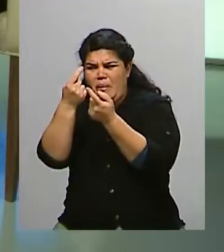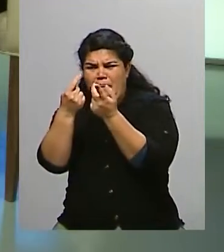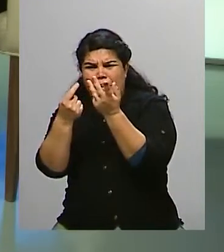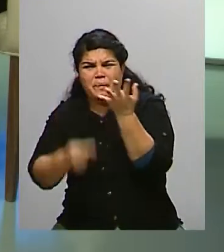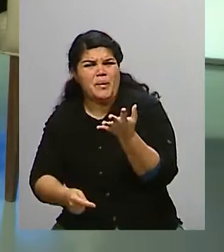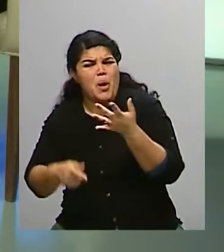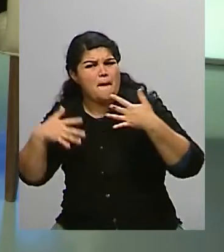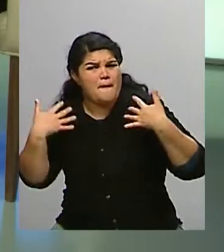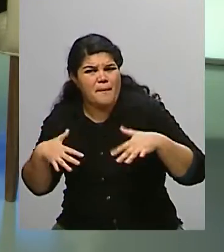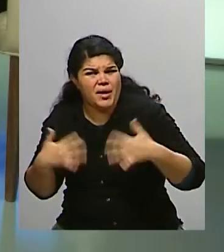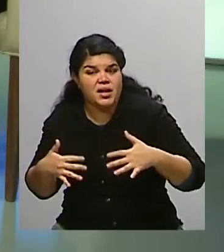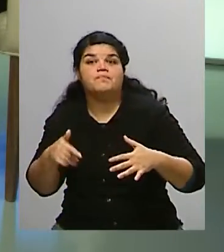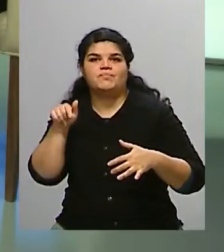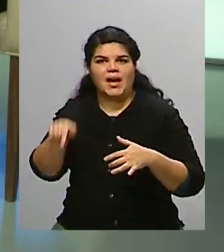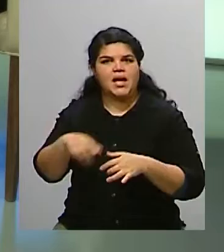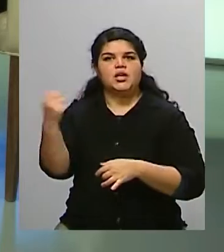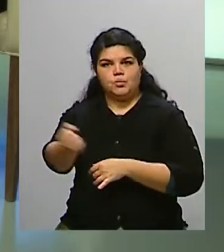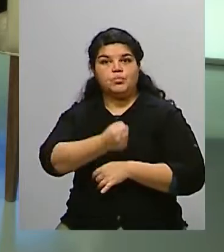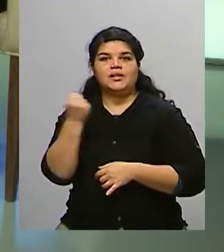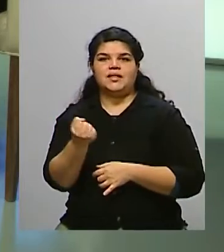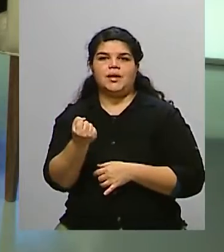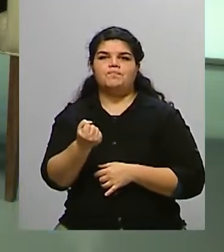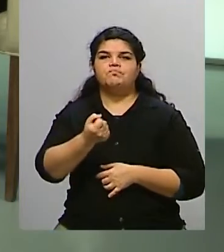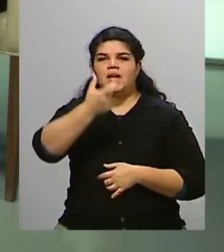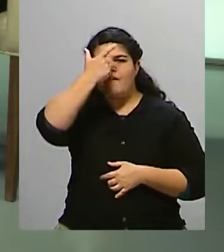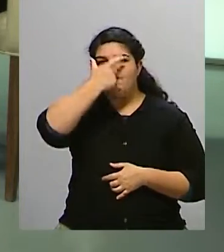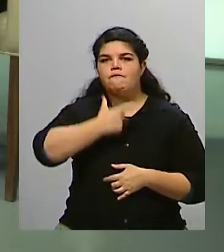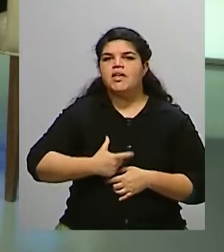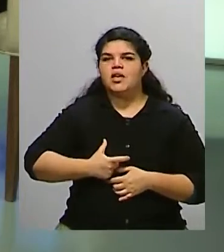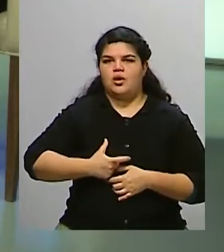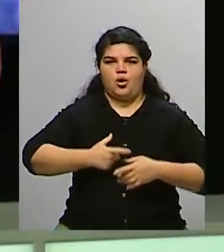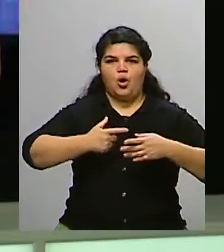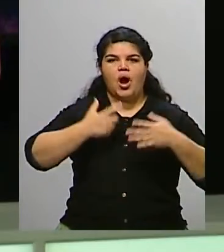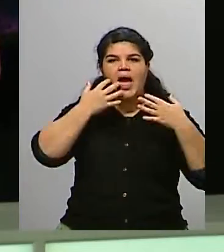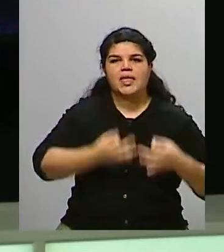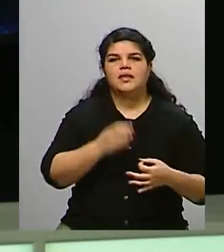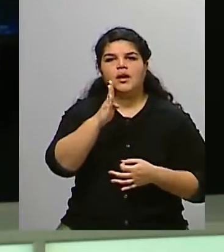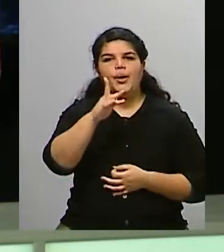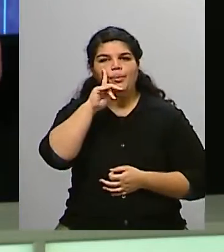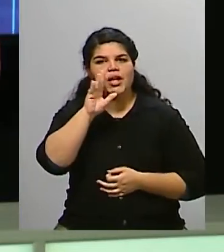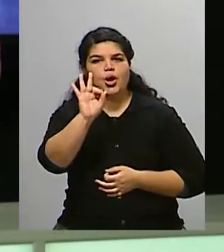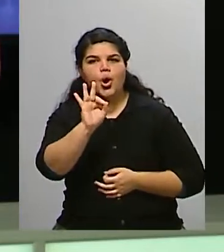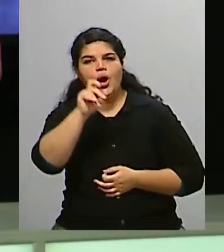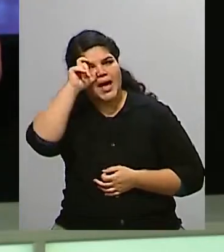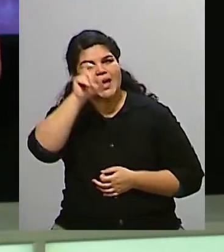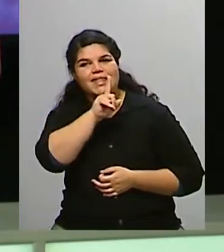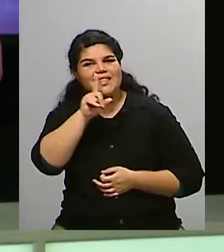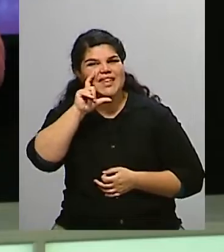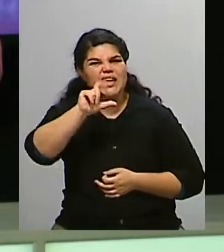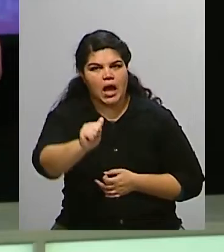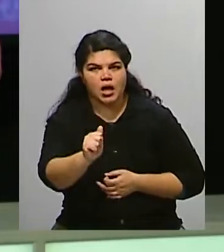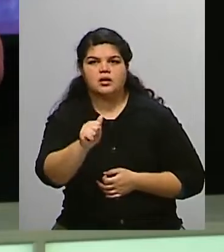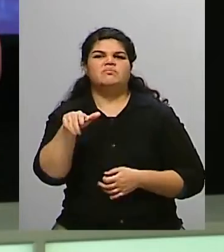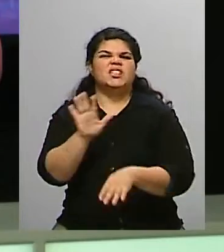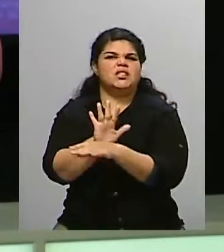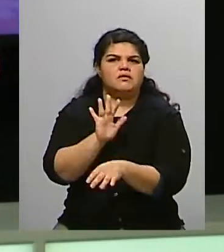salud, que toca con la bioética, toca con cuestiones que son muy sensibles a las personas y a los seres humanos. Y bueno, entonces la economía trae su